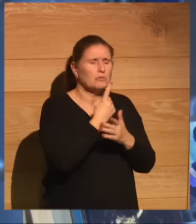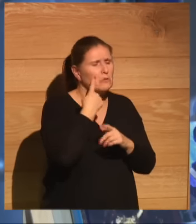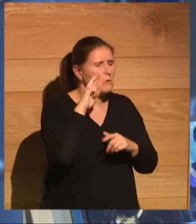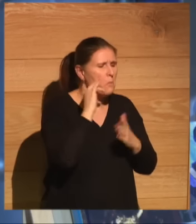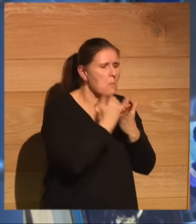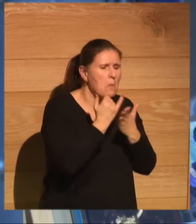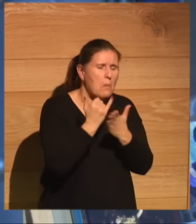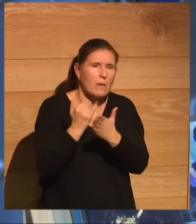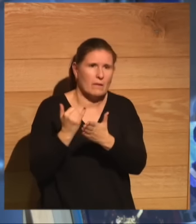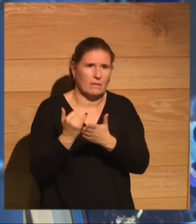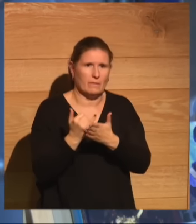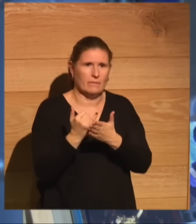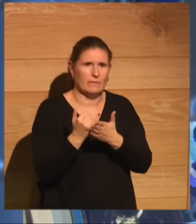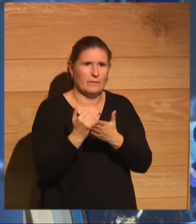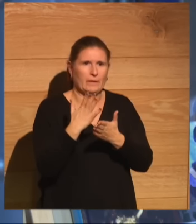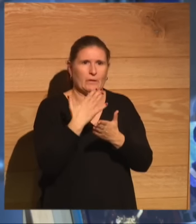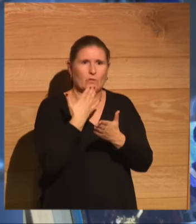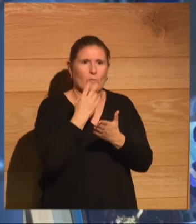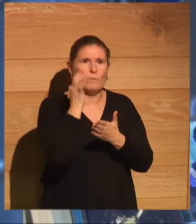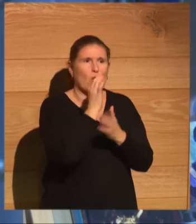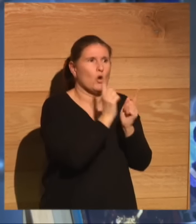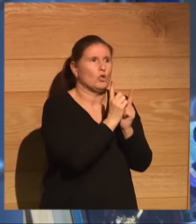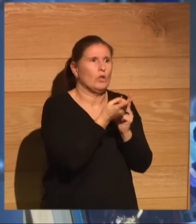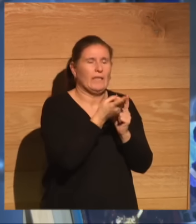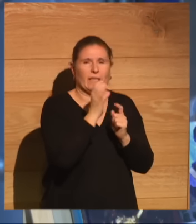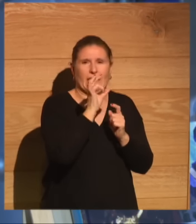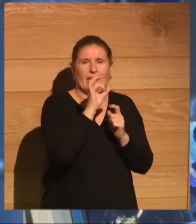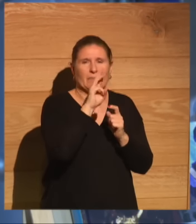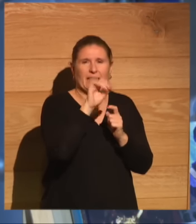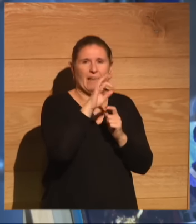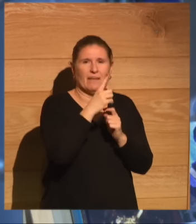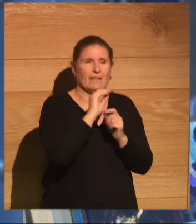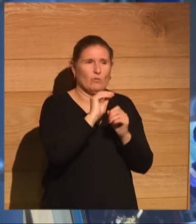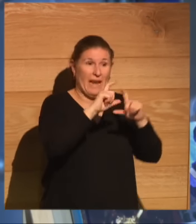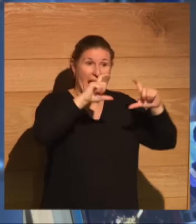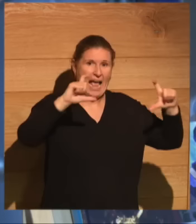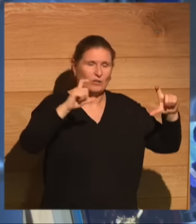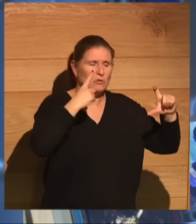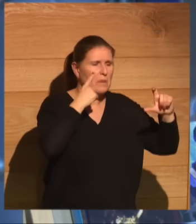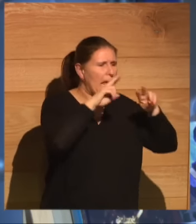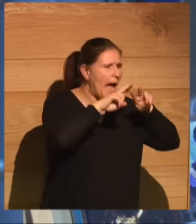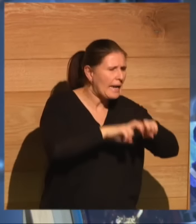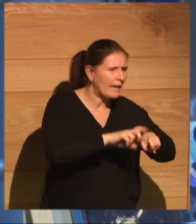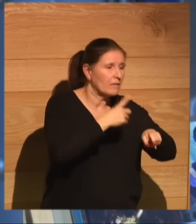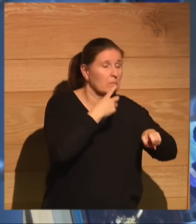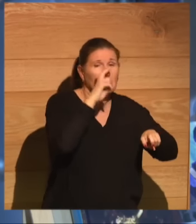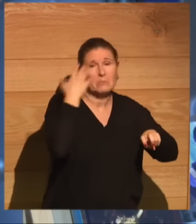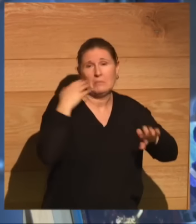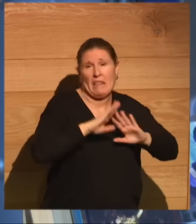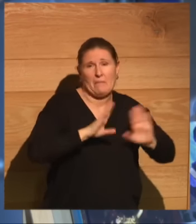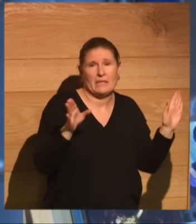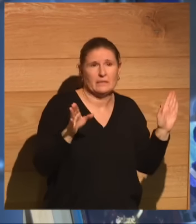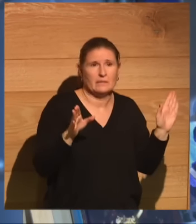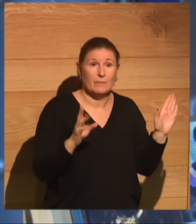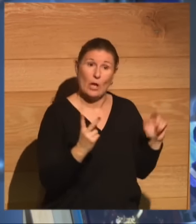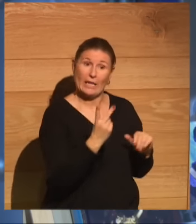experimentos, que es como analizar los primeros cortitos de Spielberg en Super 8. Bueno, pues tiene un valor arqueológico. Sin embargo, hay dos que sí